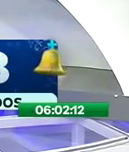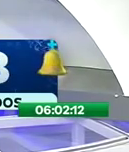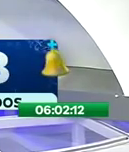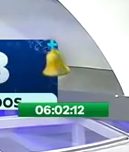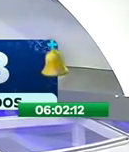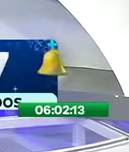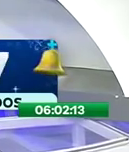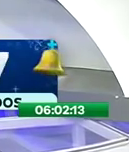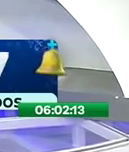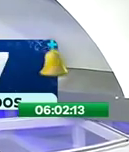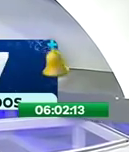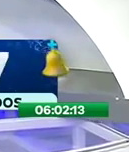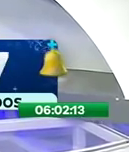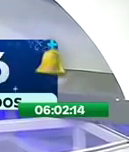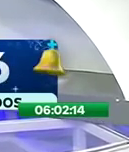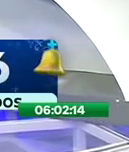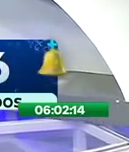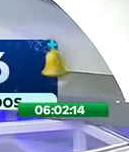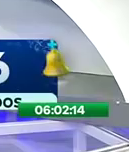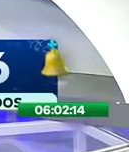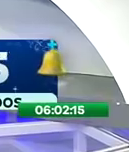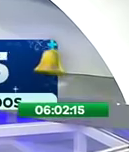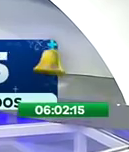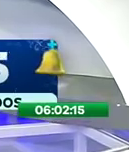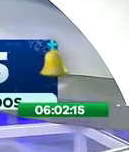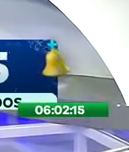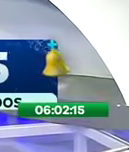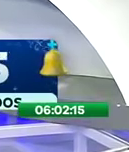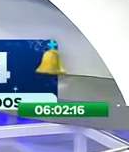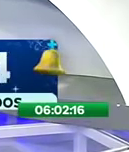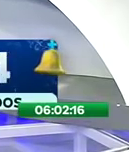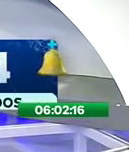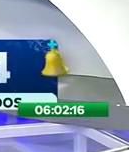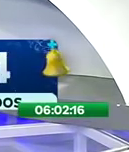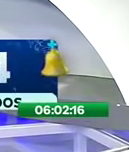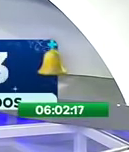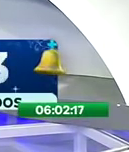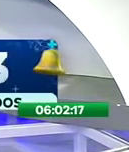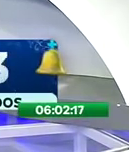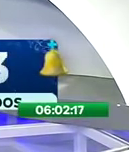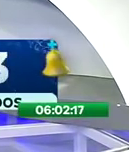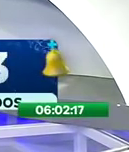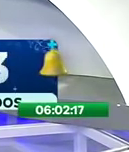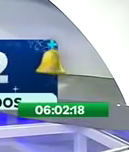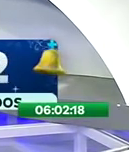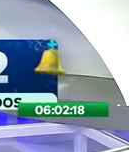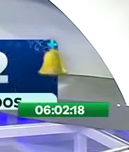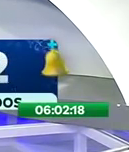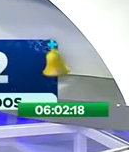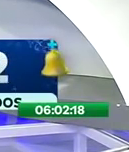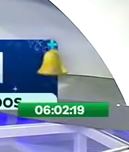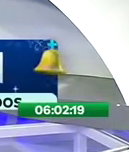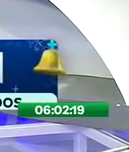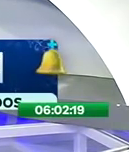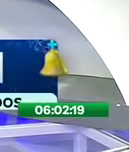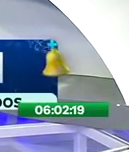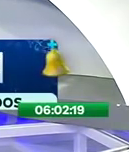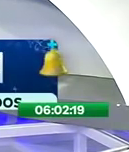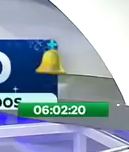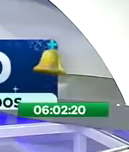Navidad! ¡Eso! ¡Se termina! ¡Eso! ¡Se nota! ¡Cuando